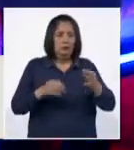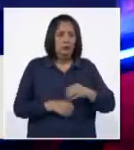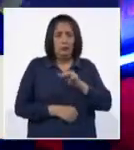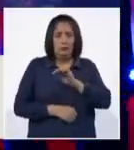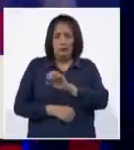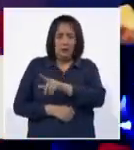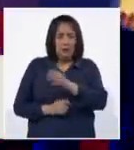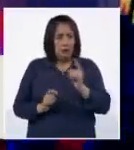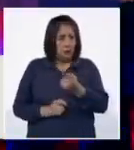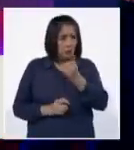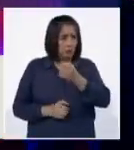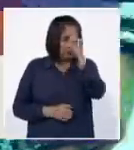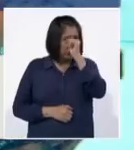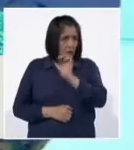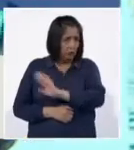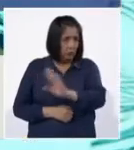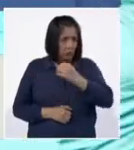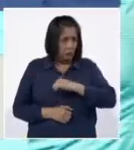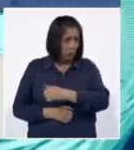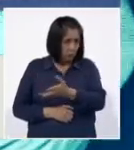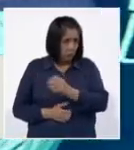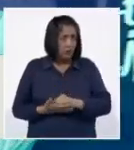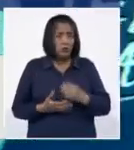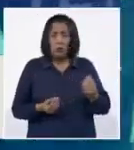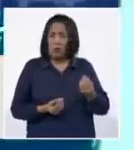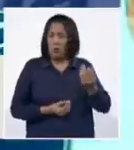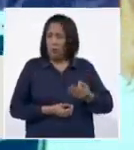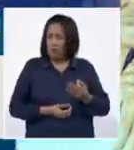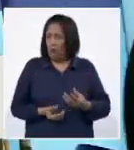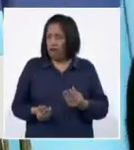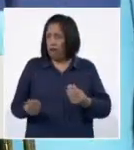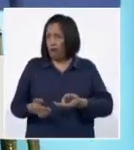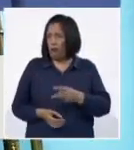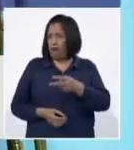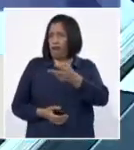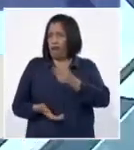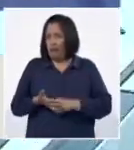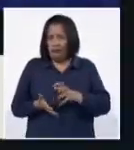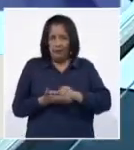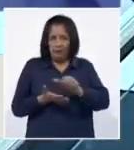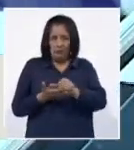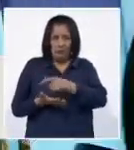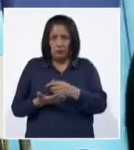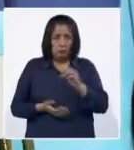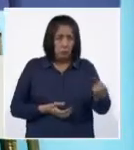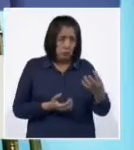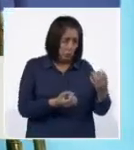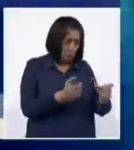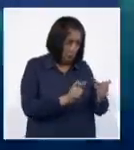solo estaría luchando por los derechos de sus hijos. ¿O realmente es excesivo el monto que percibe mensual, como muchos